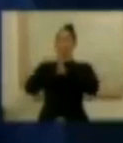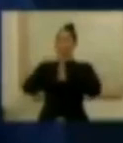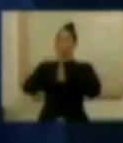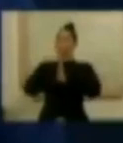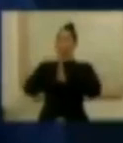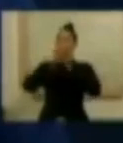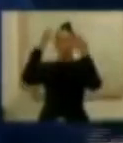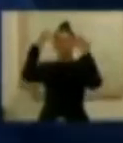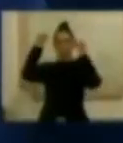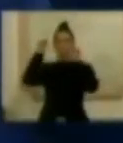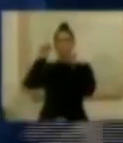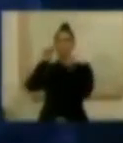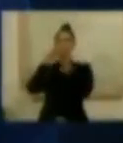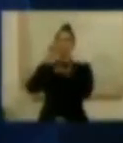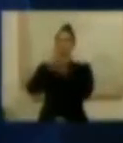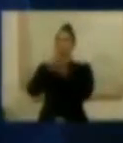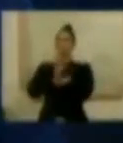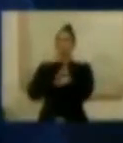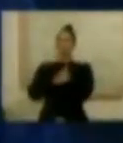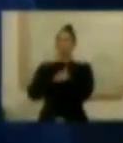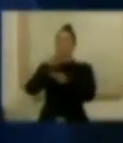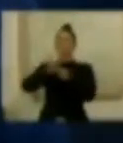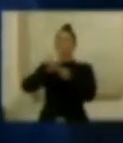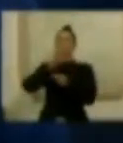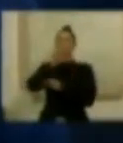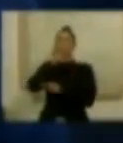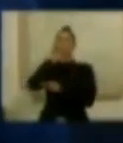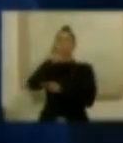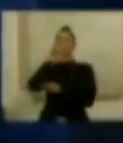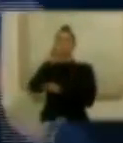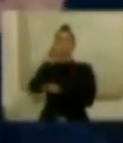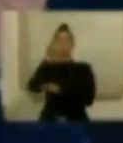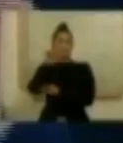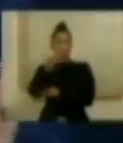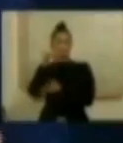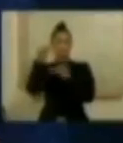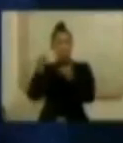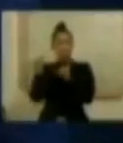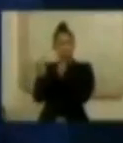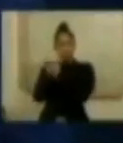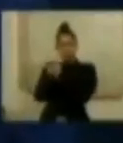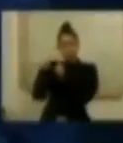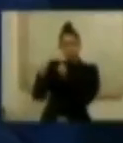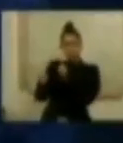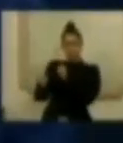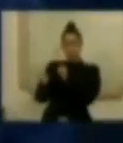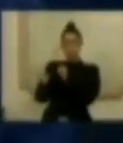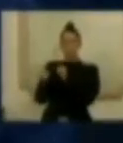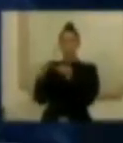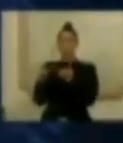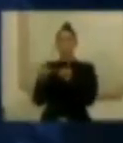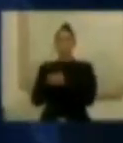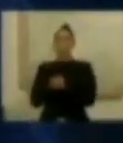metro, si las guaguas están llenas. No hacemos nada si Boca Chica se llena, las playas y los balnearios se llenan y la